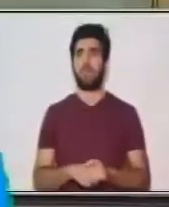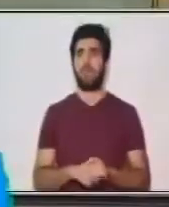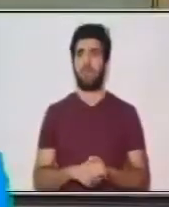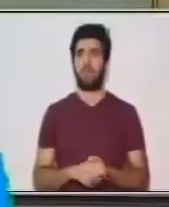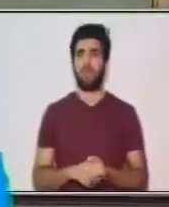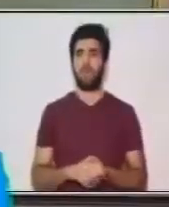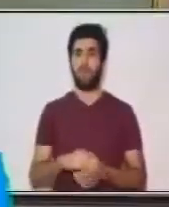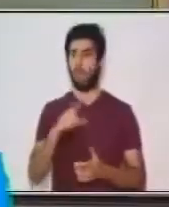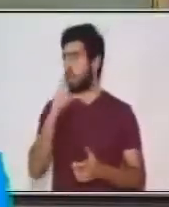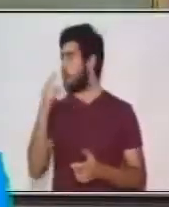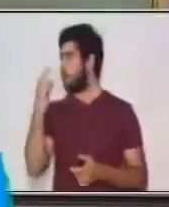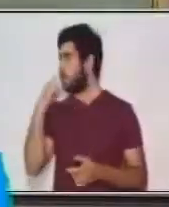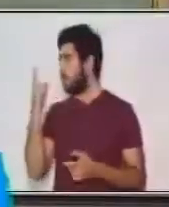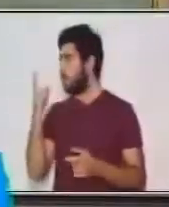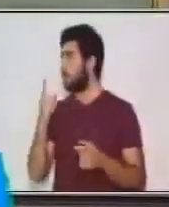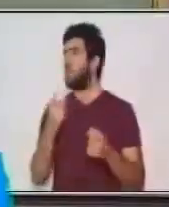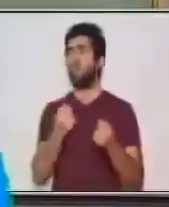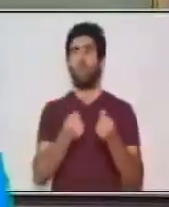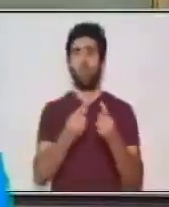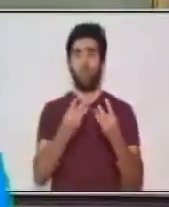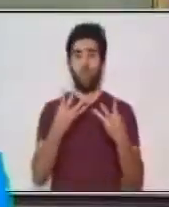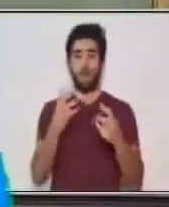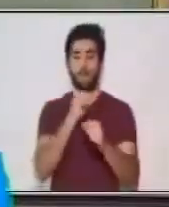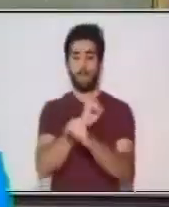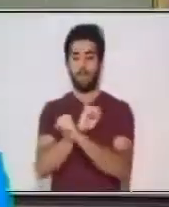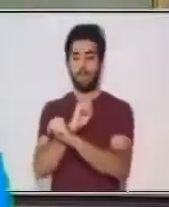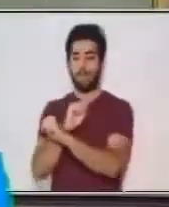tocaría multiplicar?